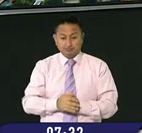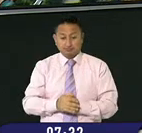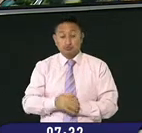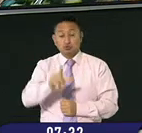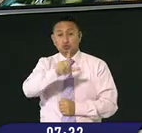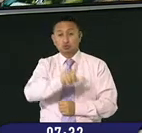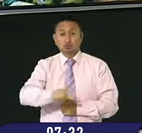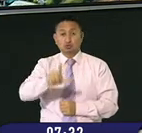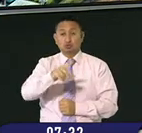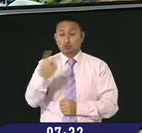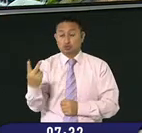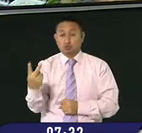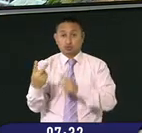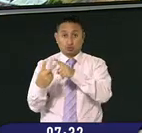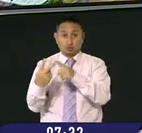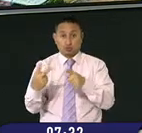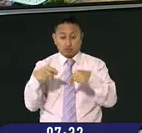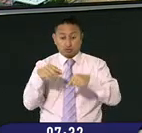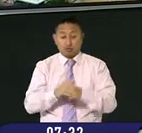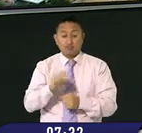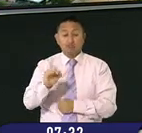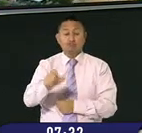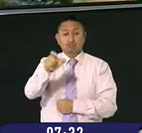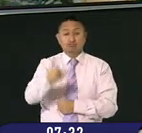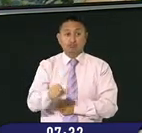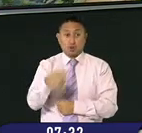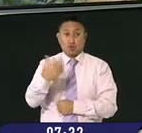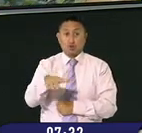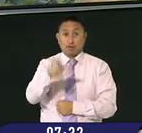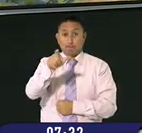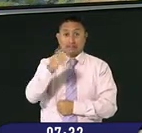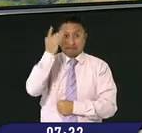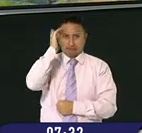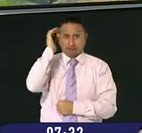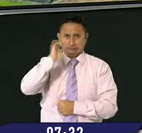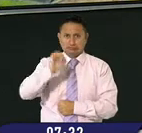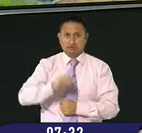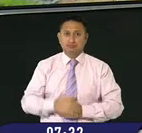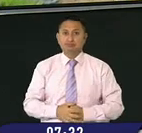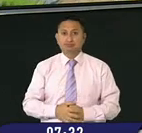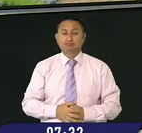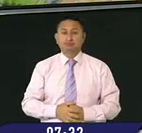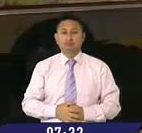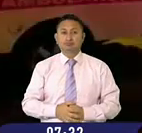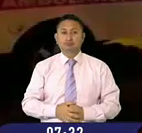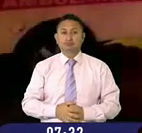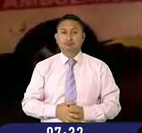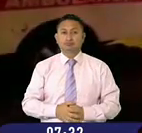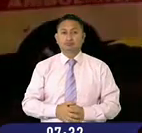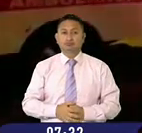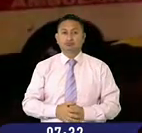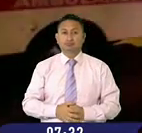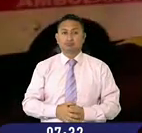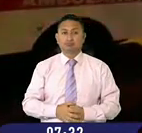este lunes en ambas ciudades se reportaron hechos que alarmaron a la ciudadanía.